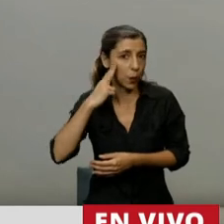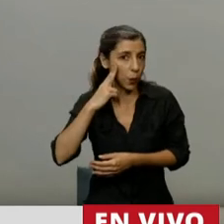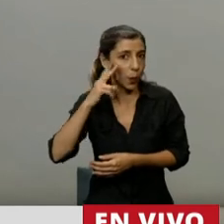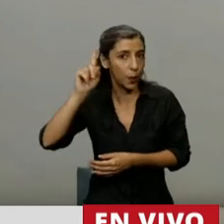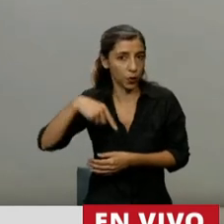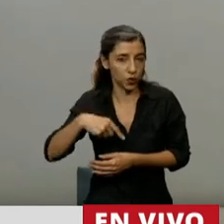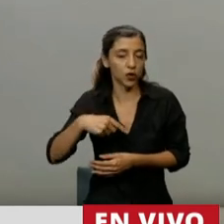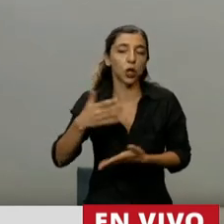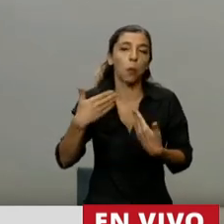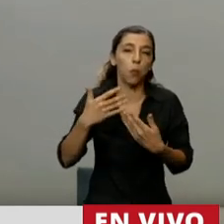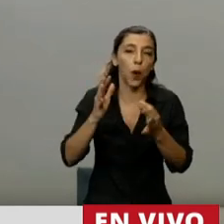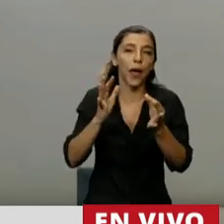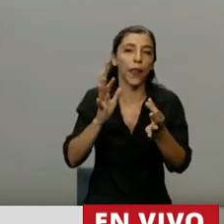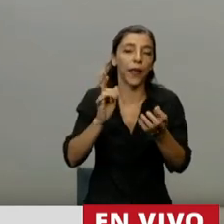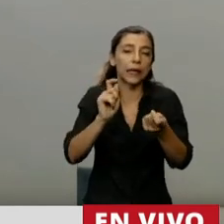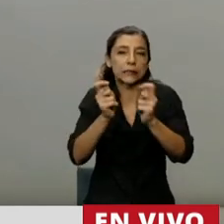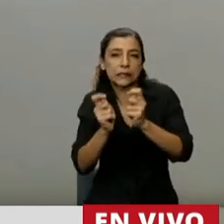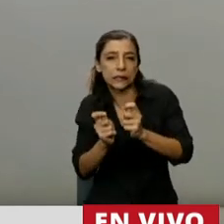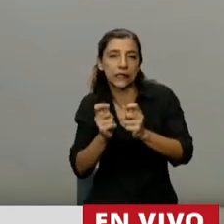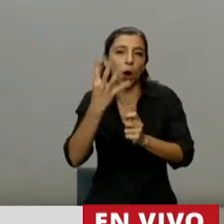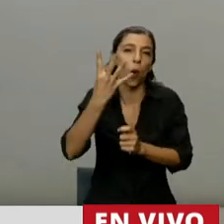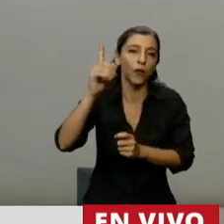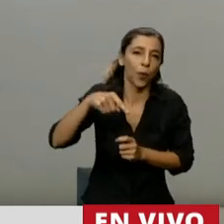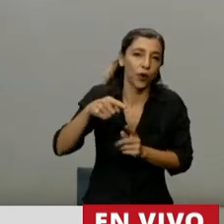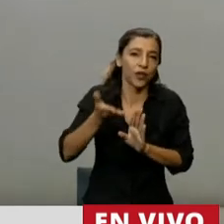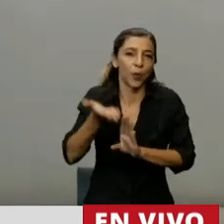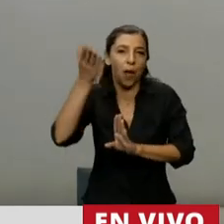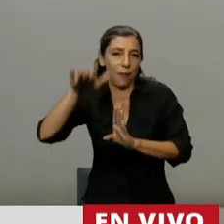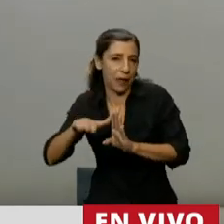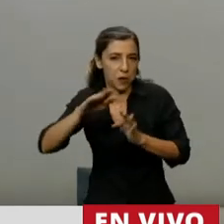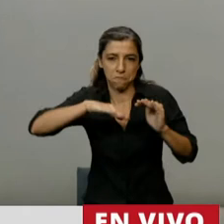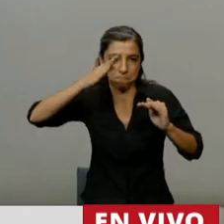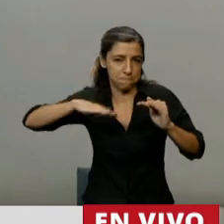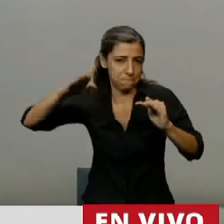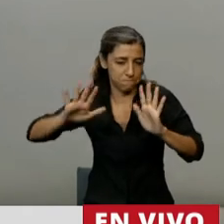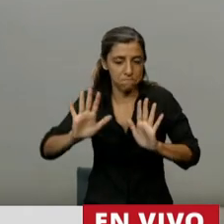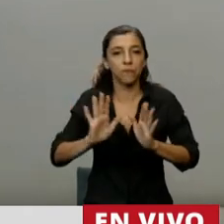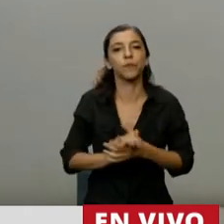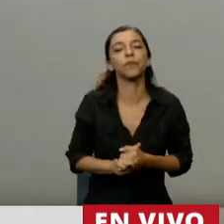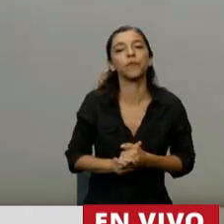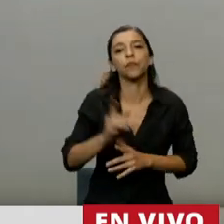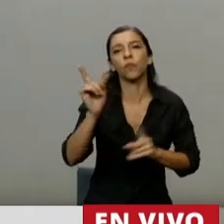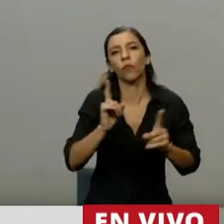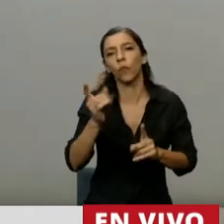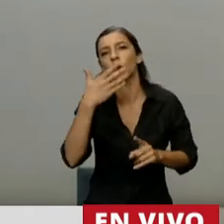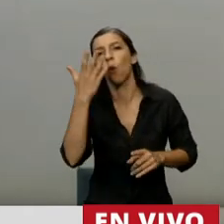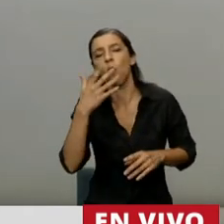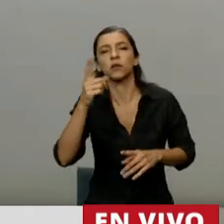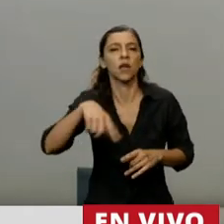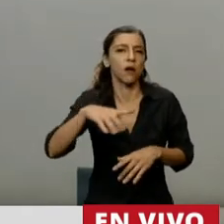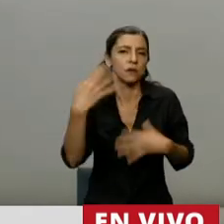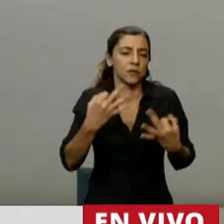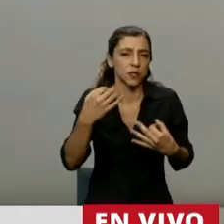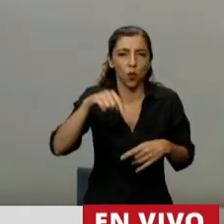de oscilación de 4 puntos hacia arriba o hacia abajo. El REM, del que muchos hablan y seguramente nos van a hablar